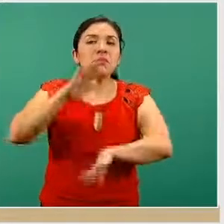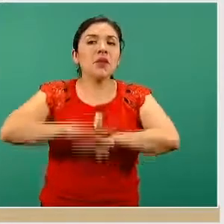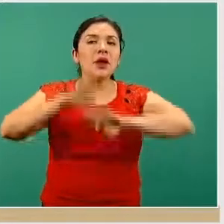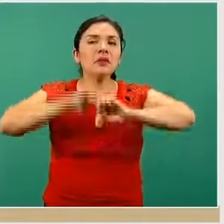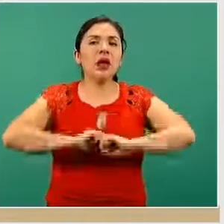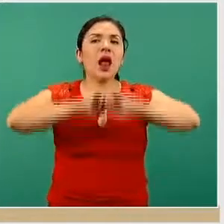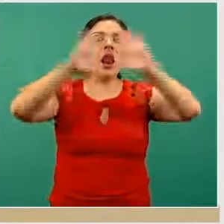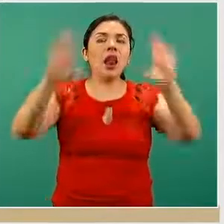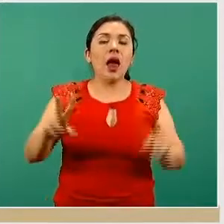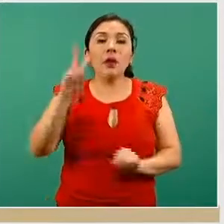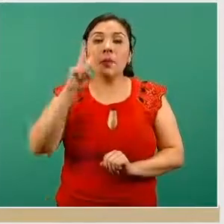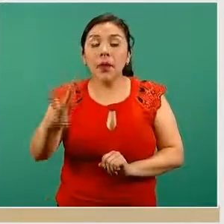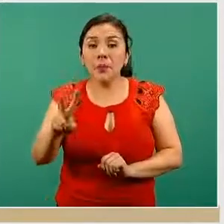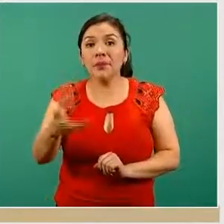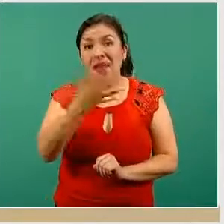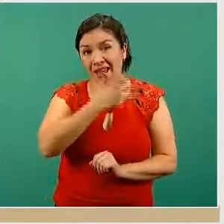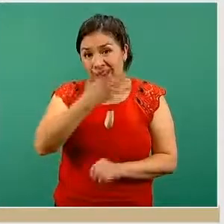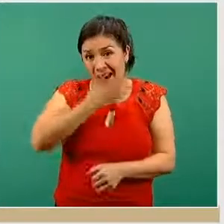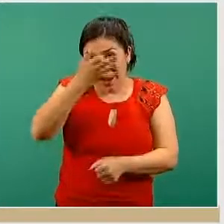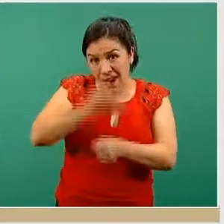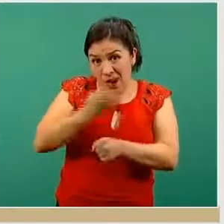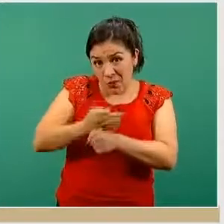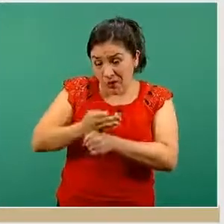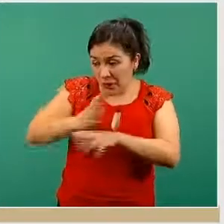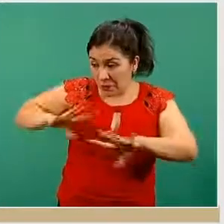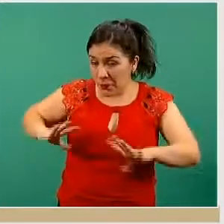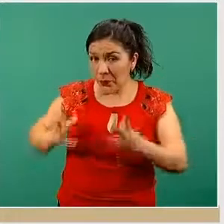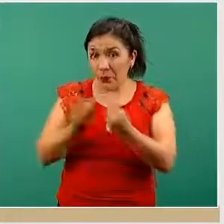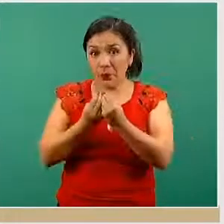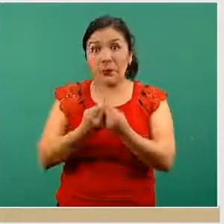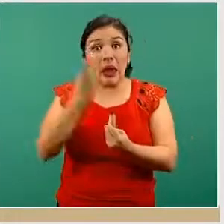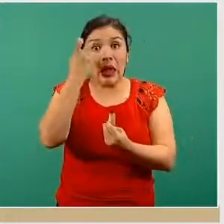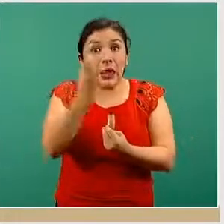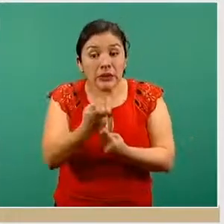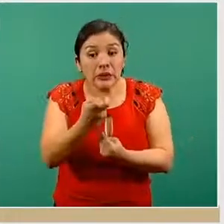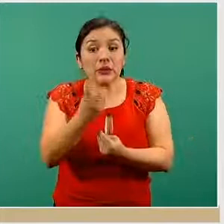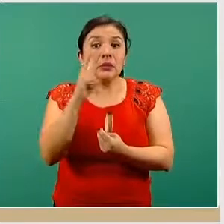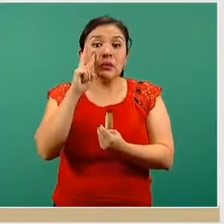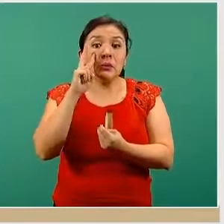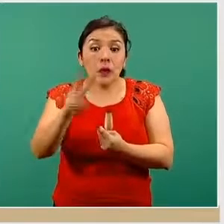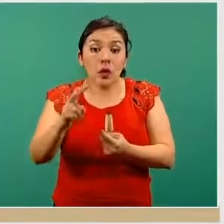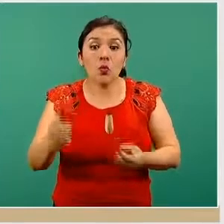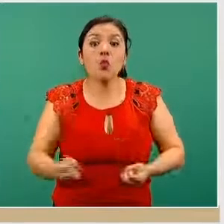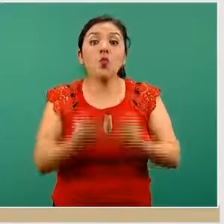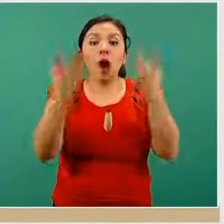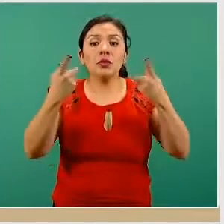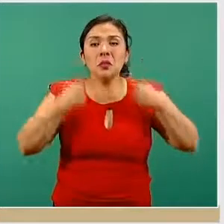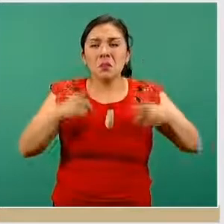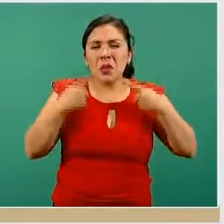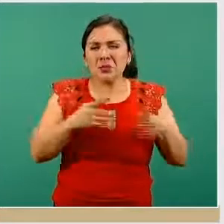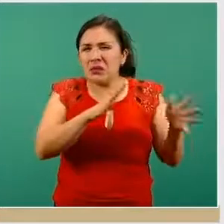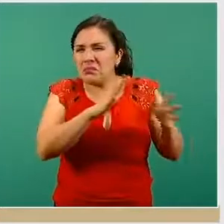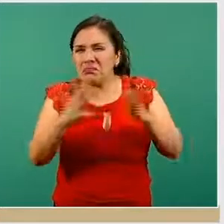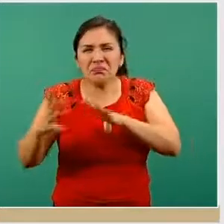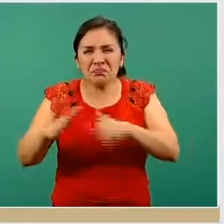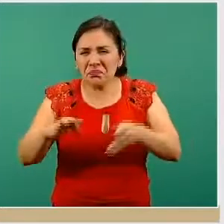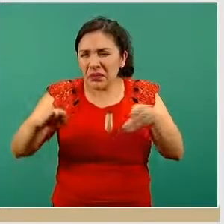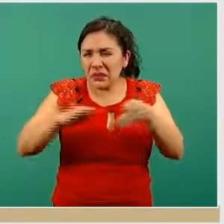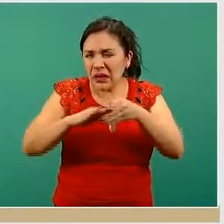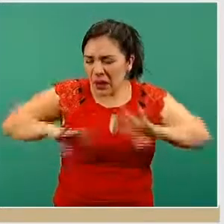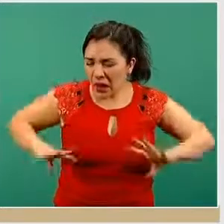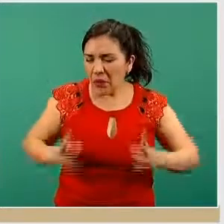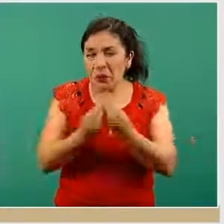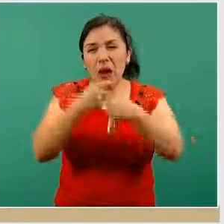cómo tenemos hasta el momento una cantidad de casos estimados que afortunadamente